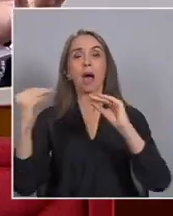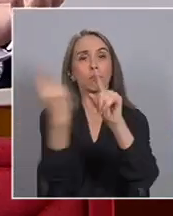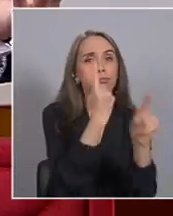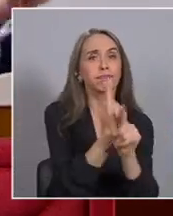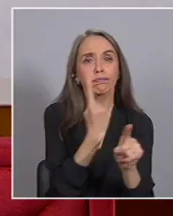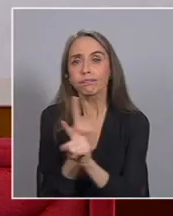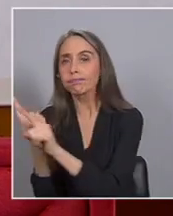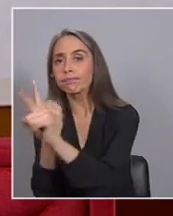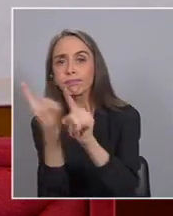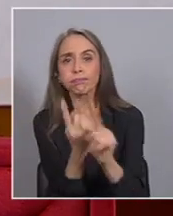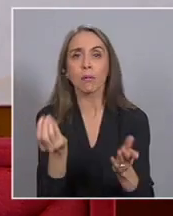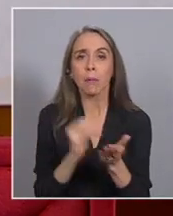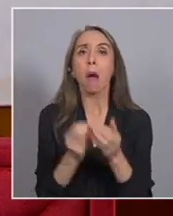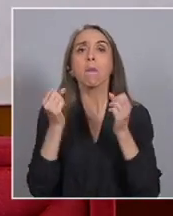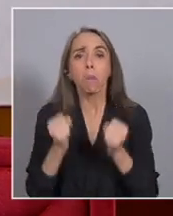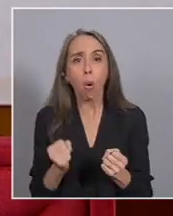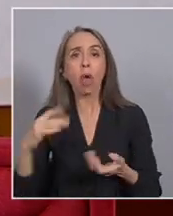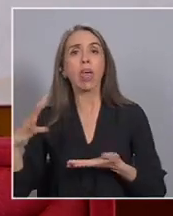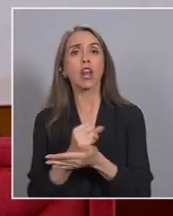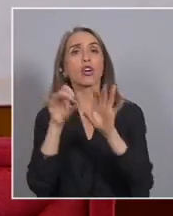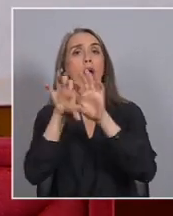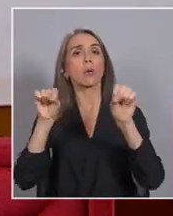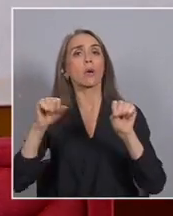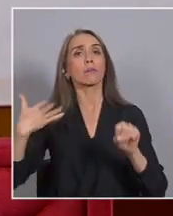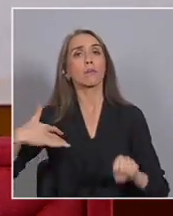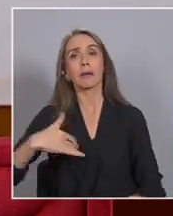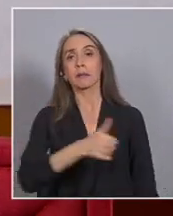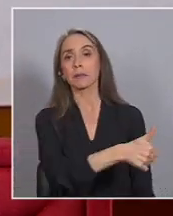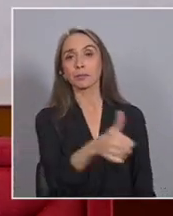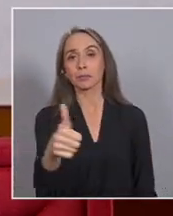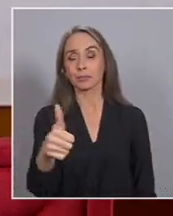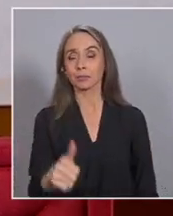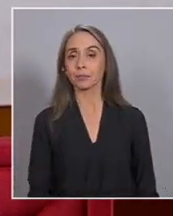más, podemos llegar a acuerdos que son importantes para todos.